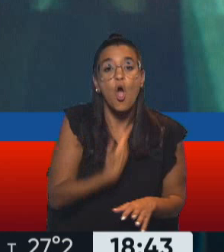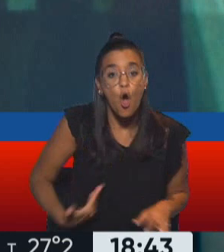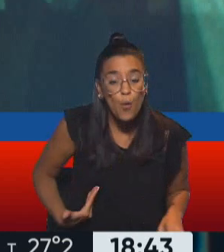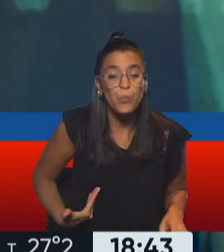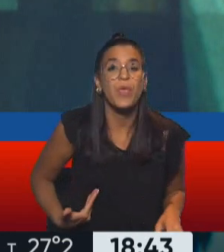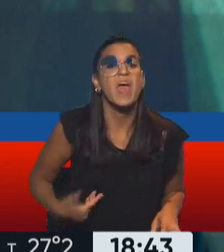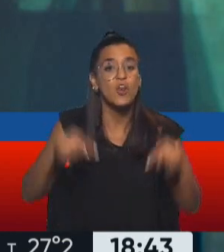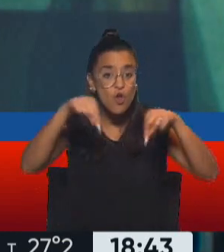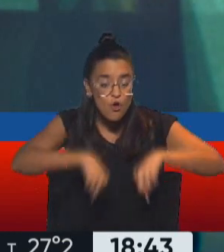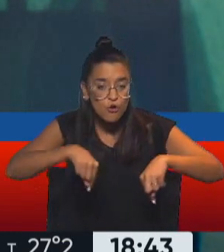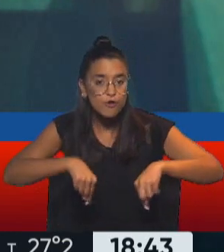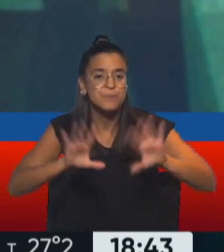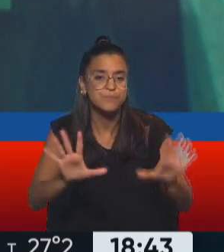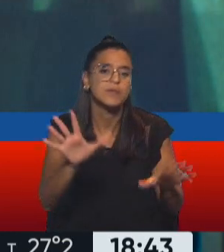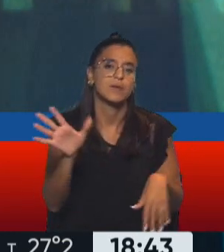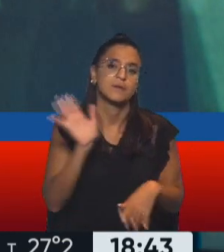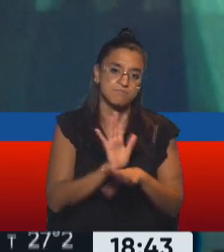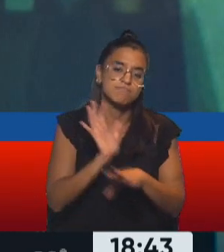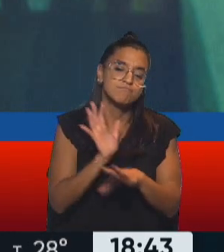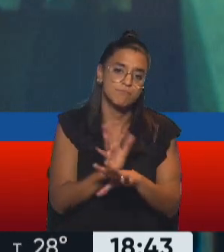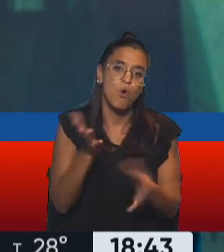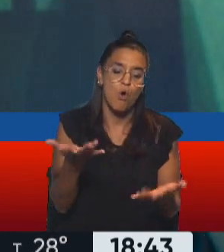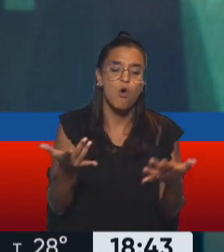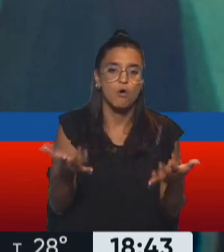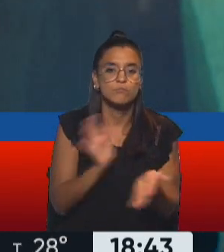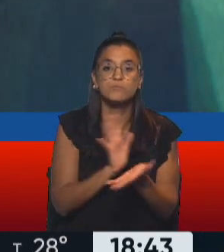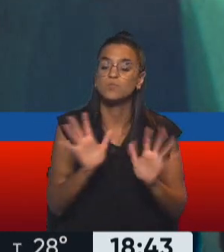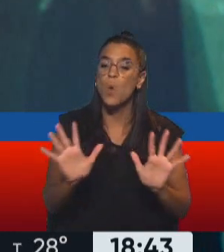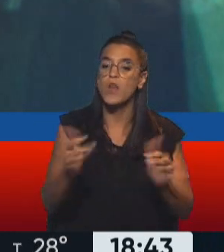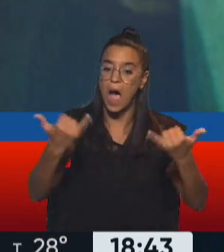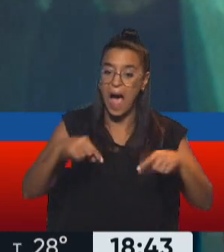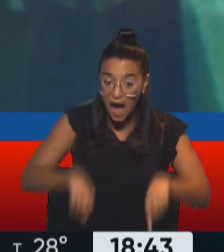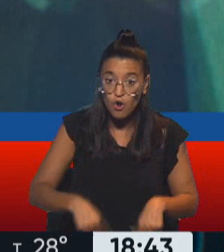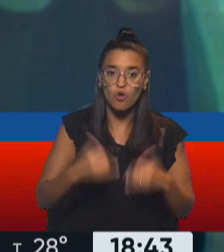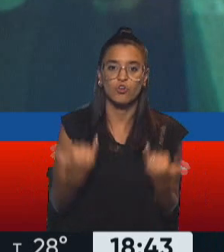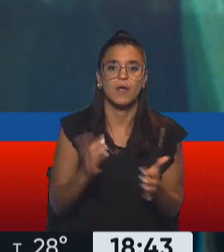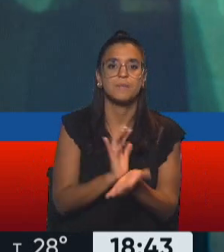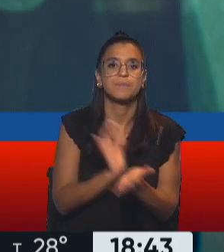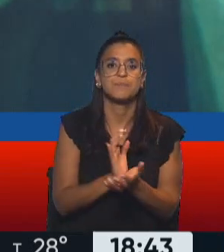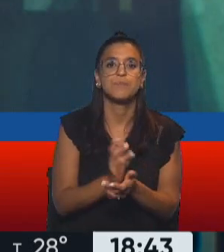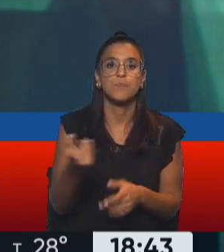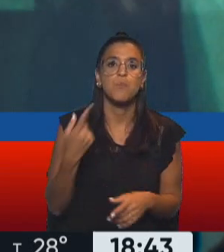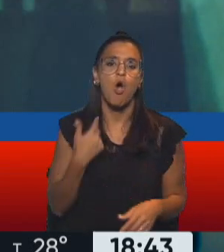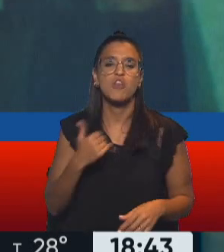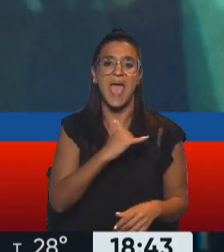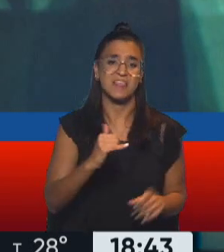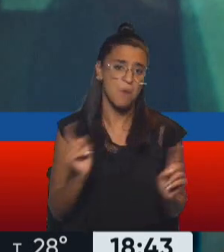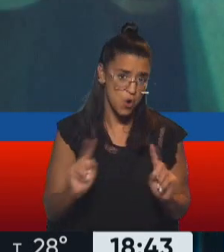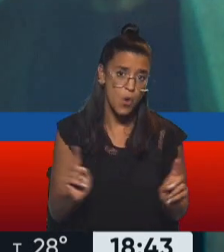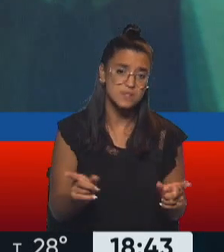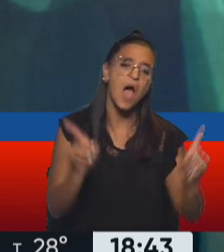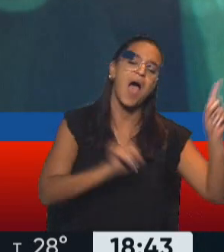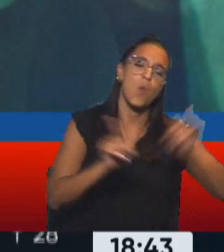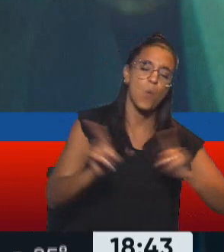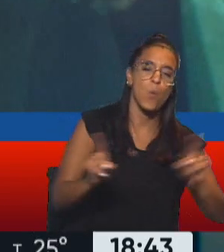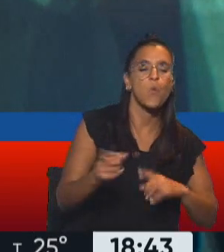tiene acá algo de qué agarrarse para decir, bueno, la primera reacción por lo menos no fue intempestiva, más allá de algunas